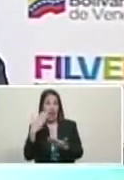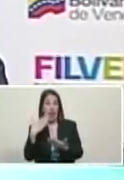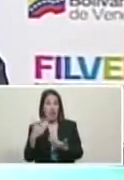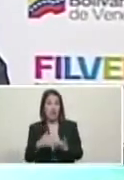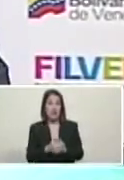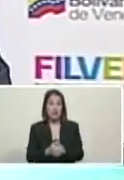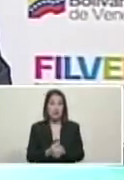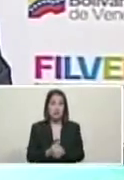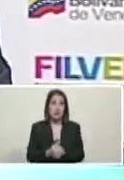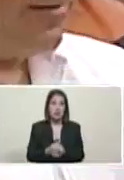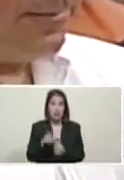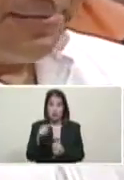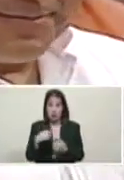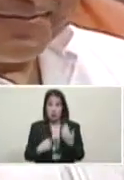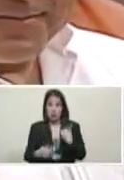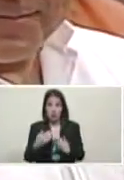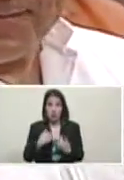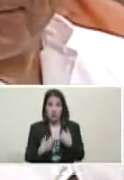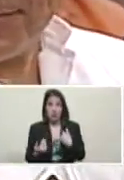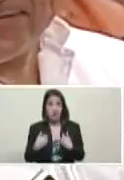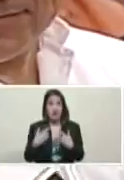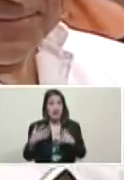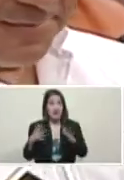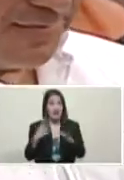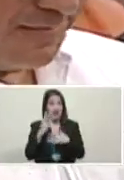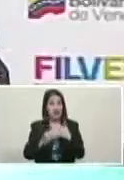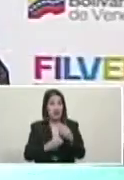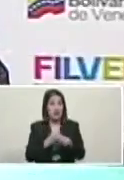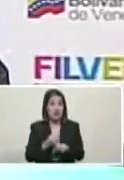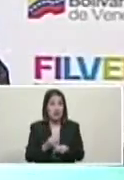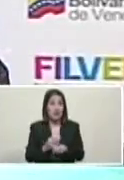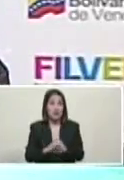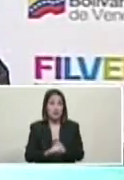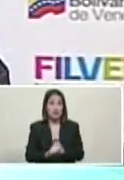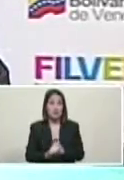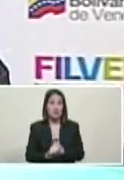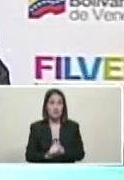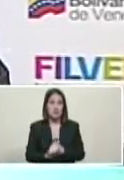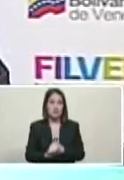Los estoy haciendo sufrir, ¿verdad? ¿Sí?